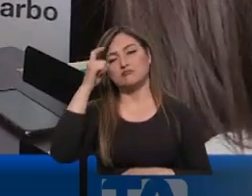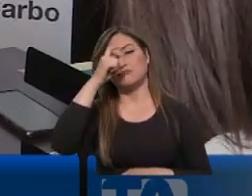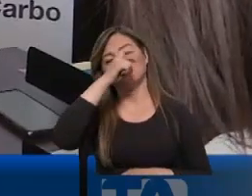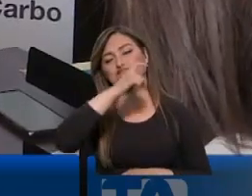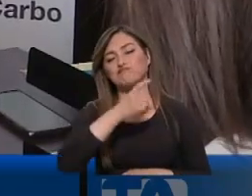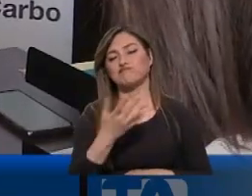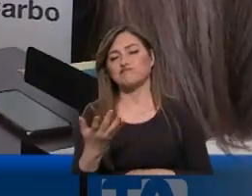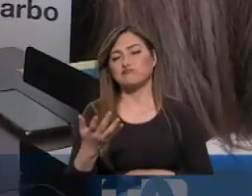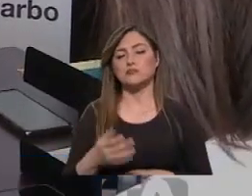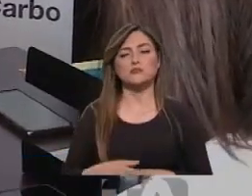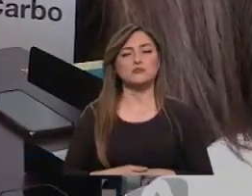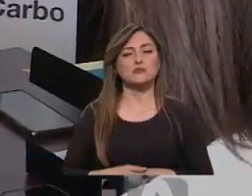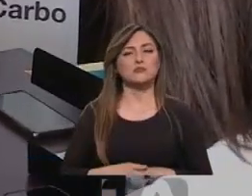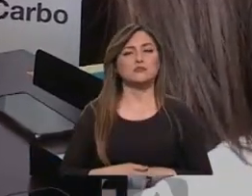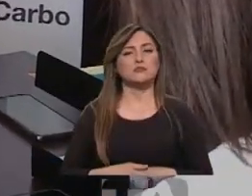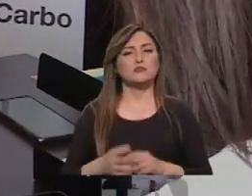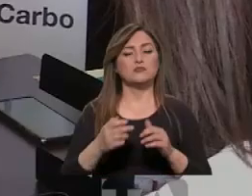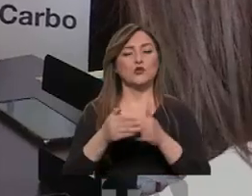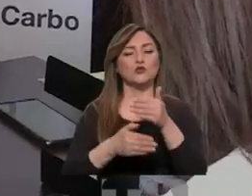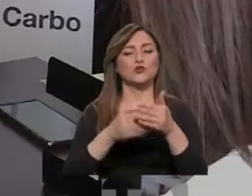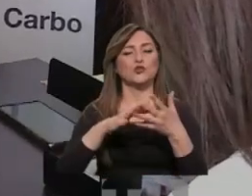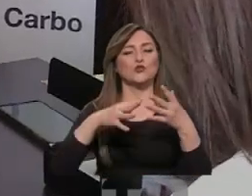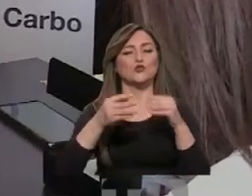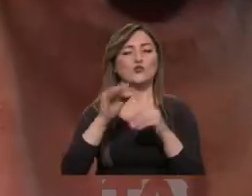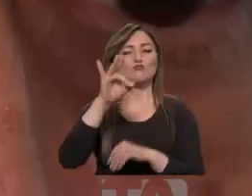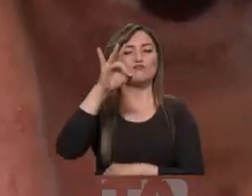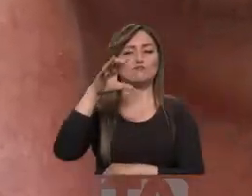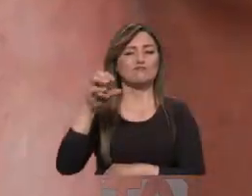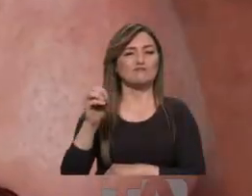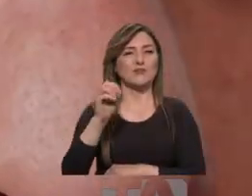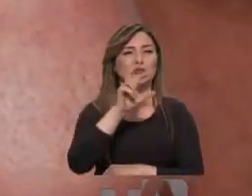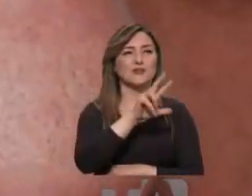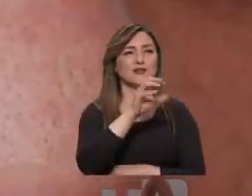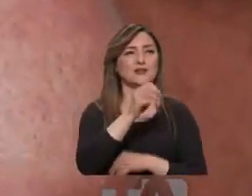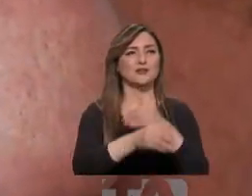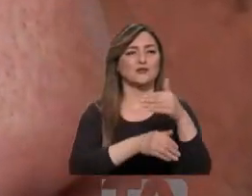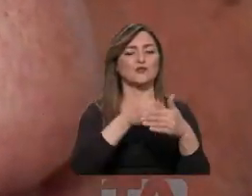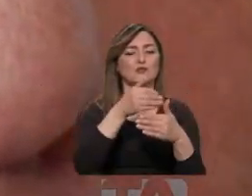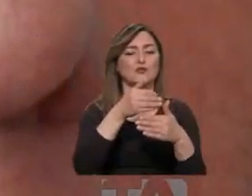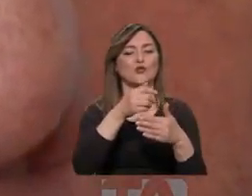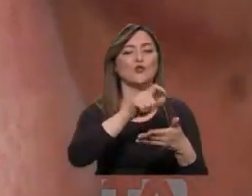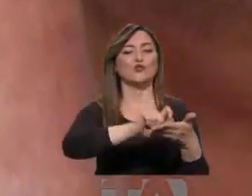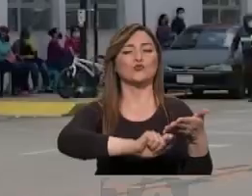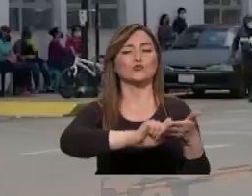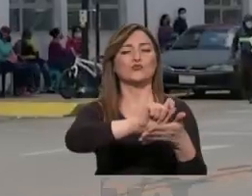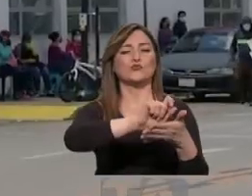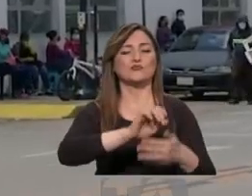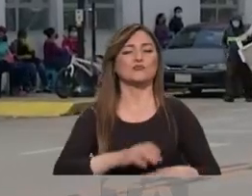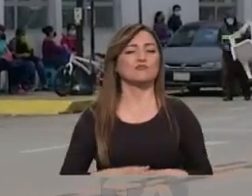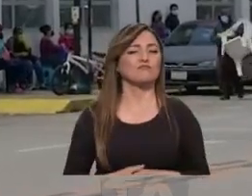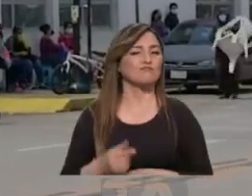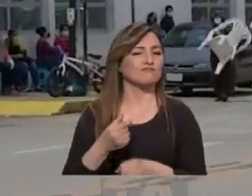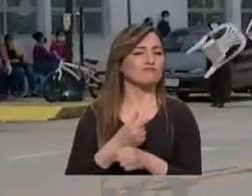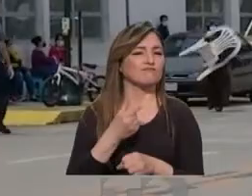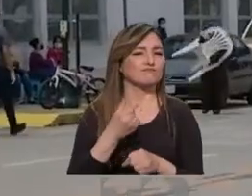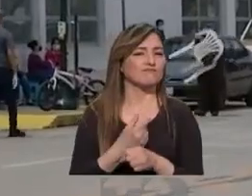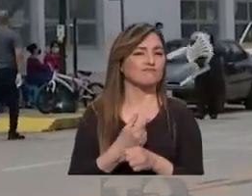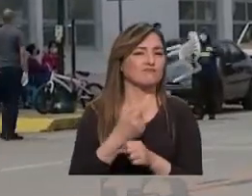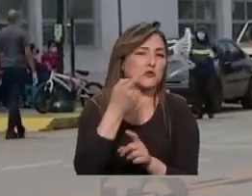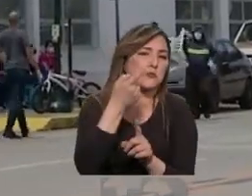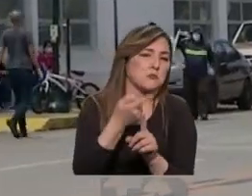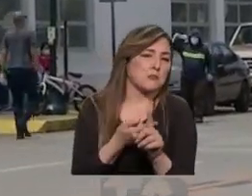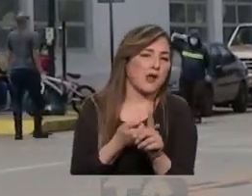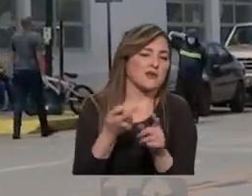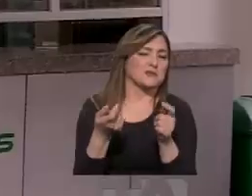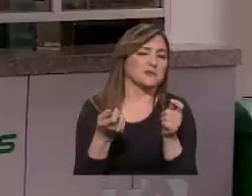Hay 80 procesos en resolución y 30 en fase contractual, nos dice el gerente del Teodoro Maldonado, quien lleva solo algo más de un